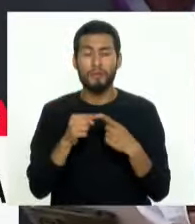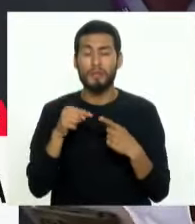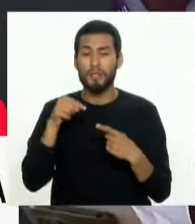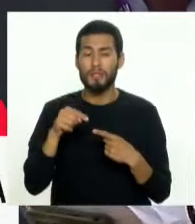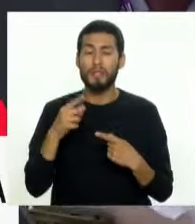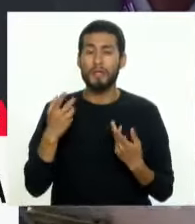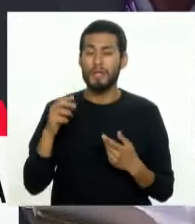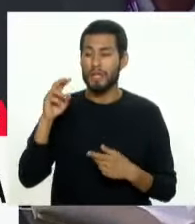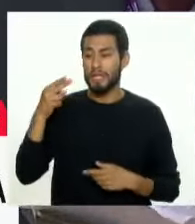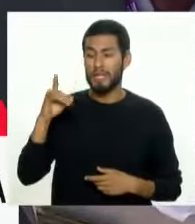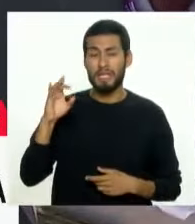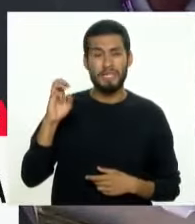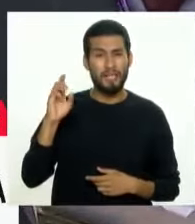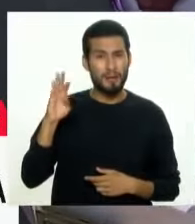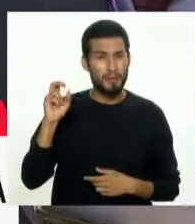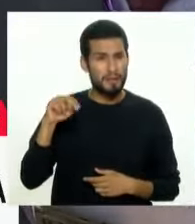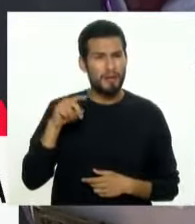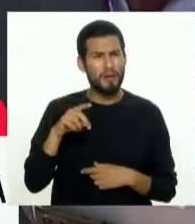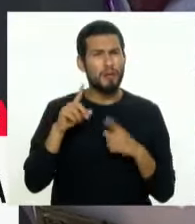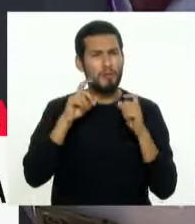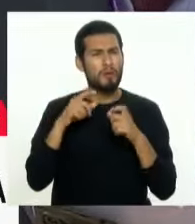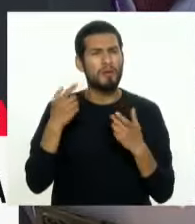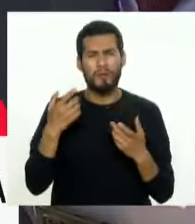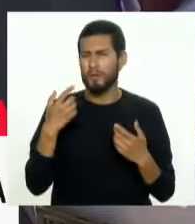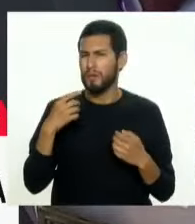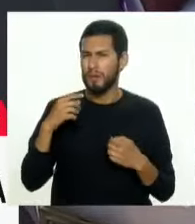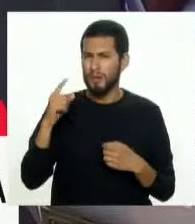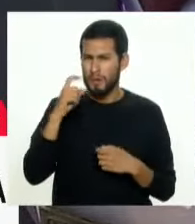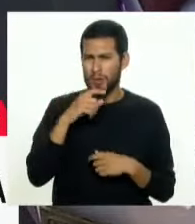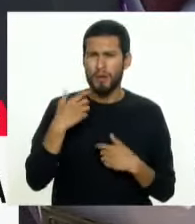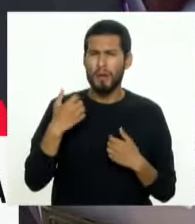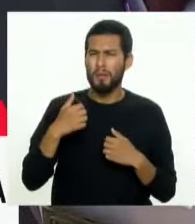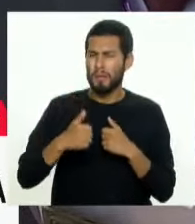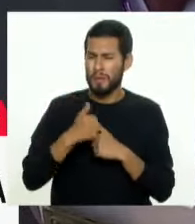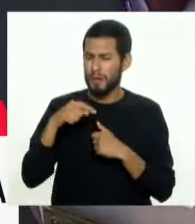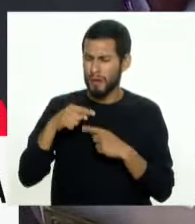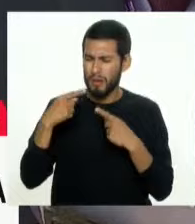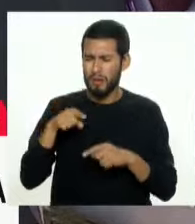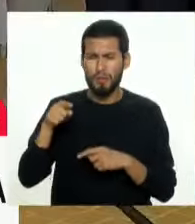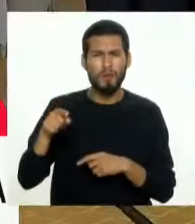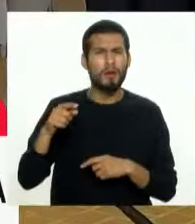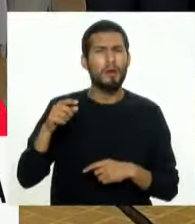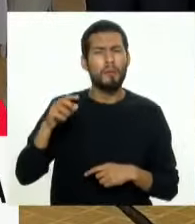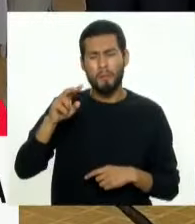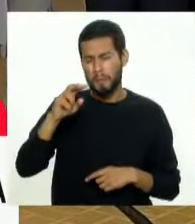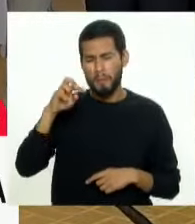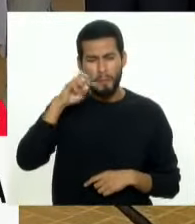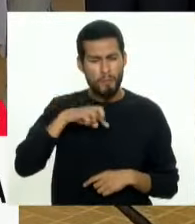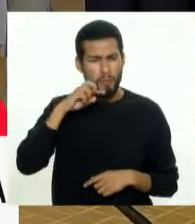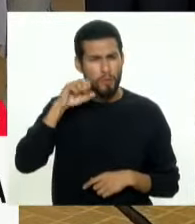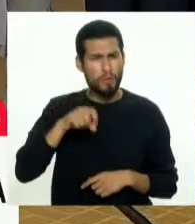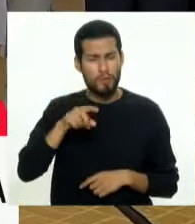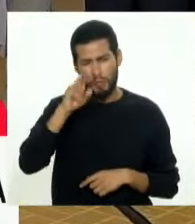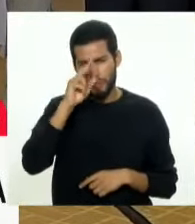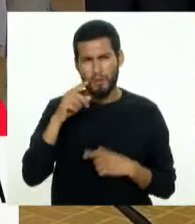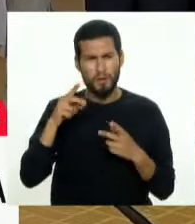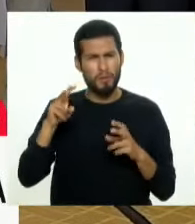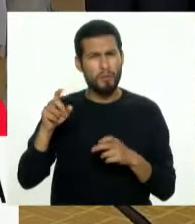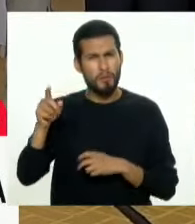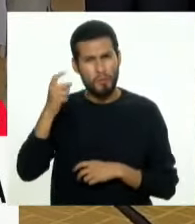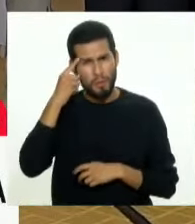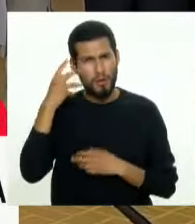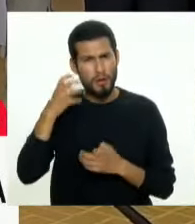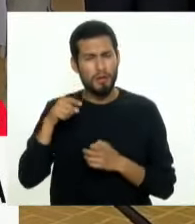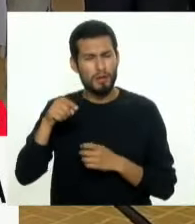semanario de Hildebrand ha publicado hoy un tema supuestamente grave respecto a lo que ha pasado en Puno y en el sur del Perú. Ellos califican que hubo una orden política